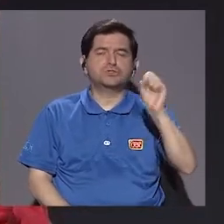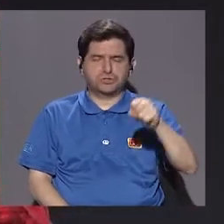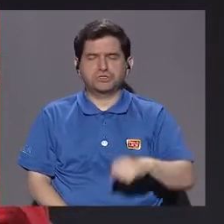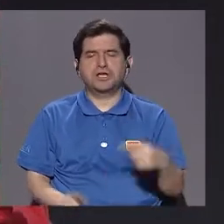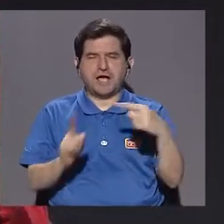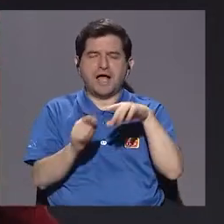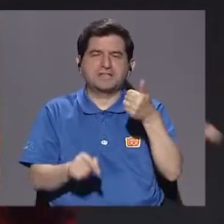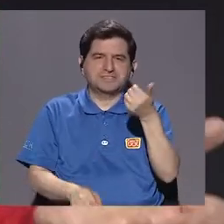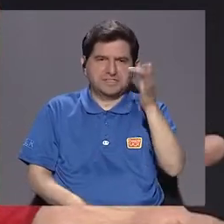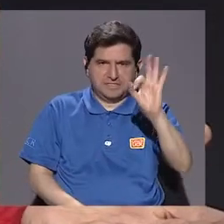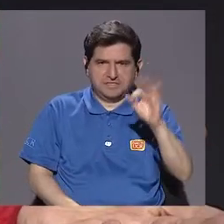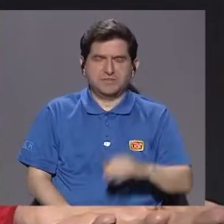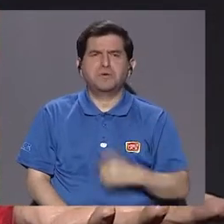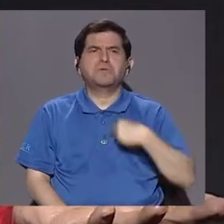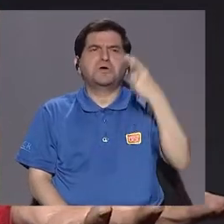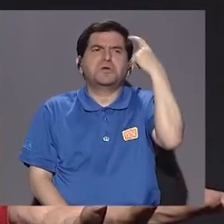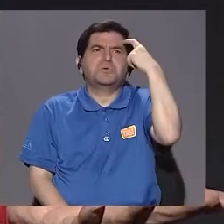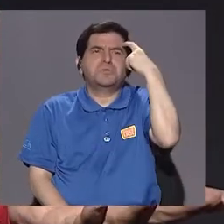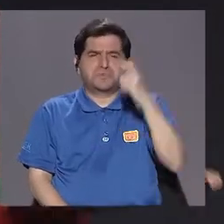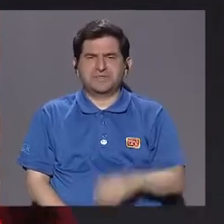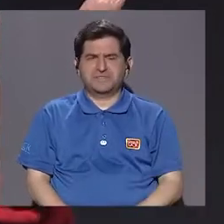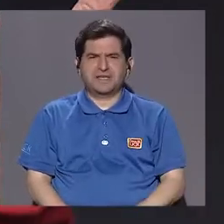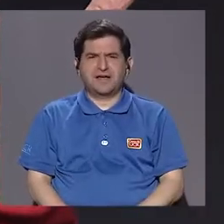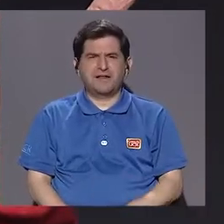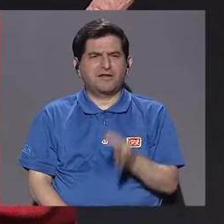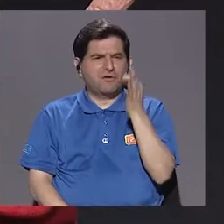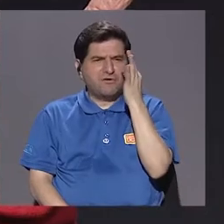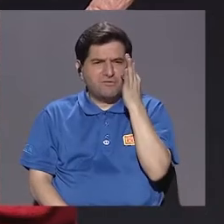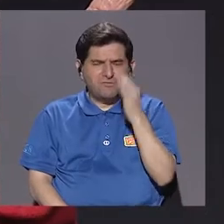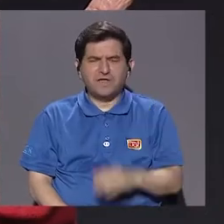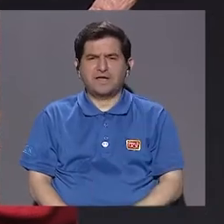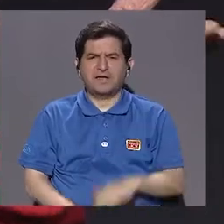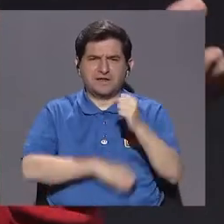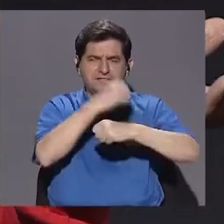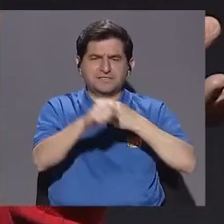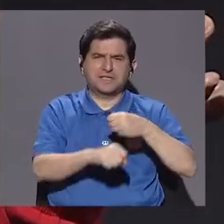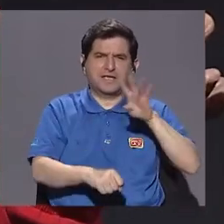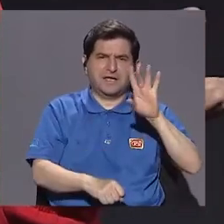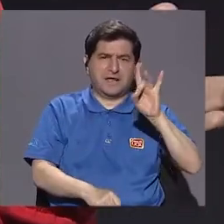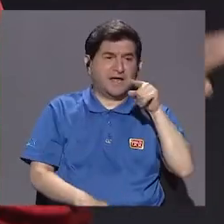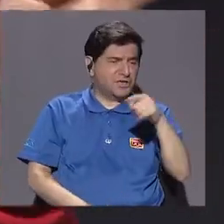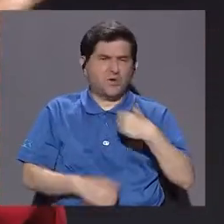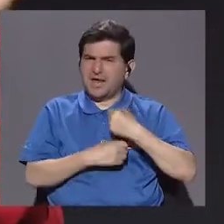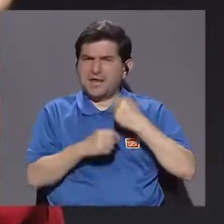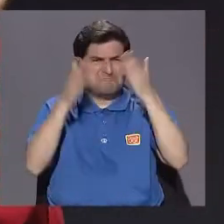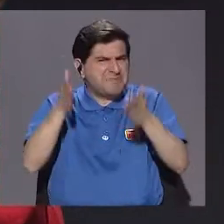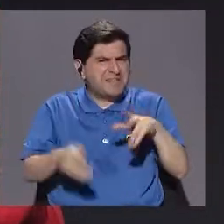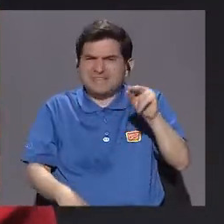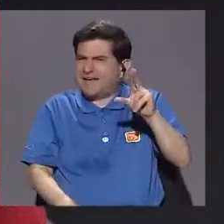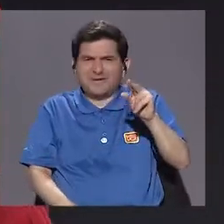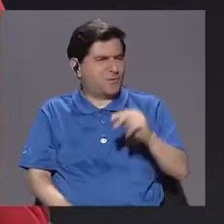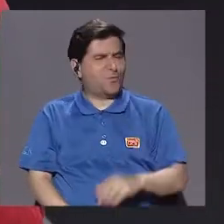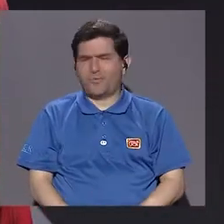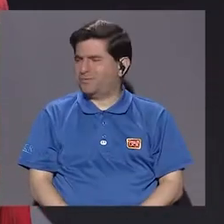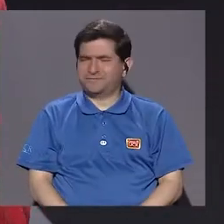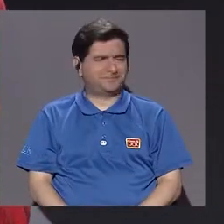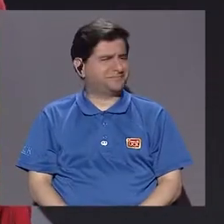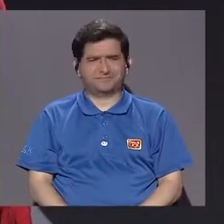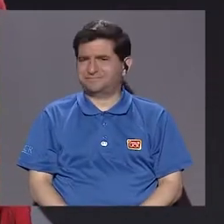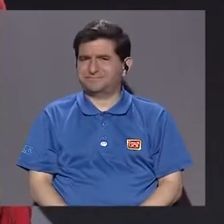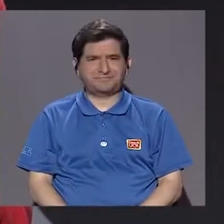17 19 incluso uno podía pensar como don pepe figueres en la junta del 48 él no era militar fue